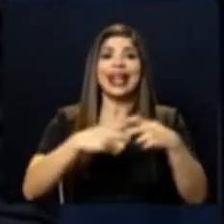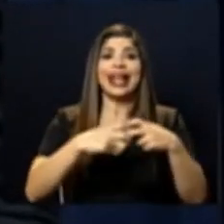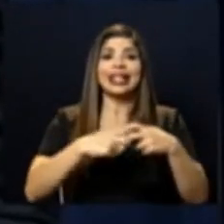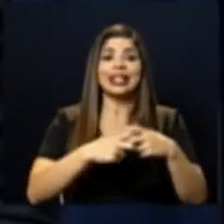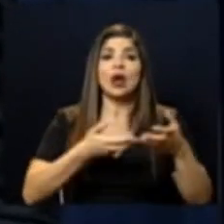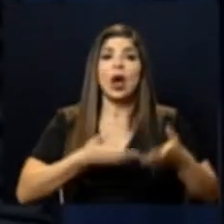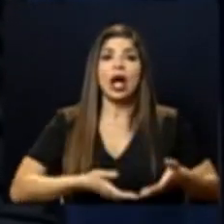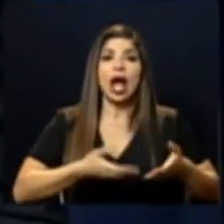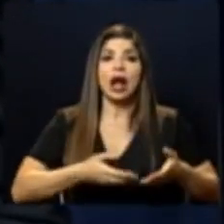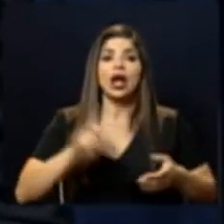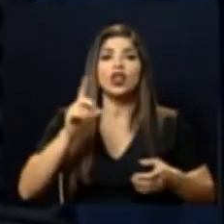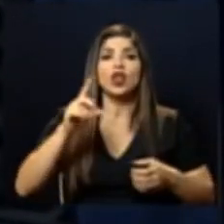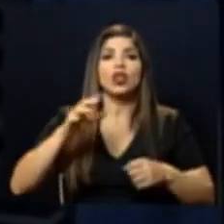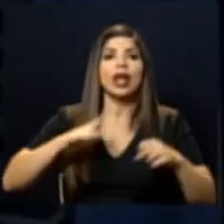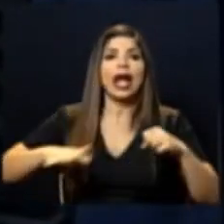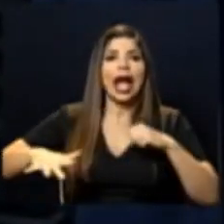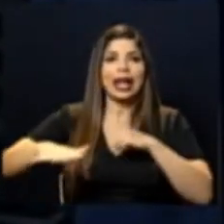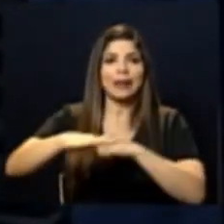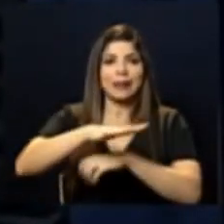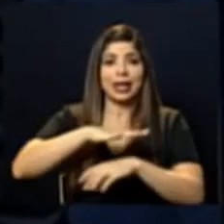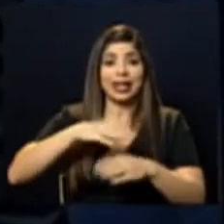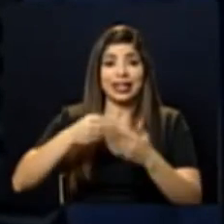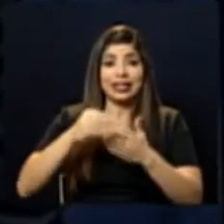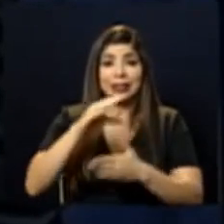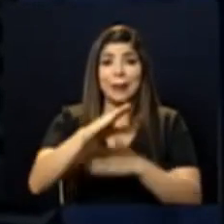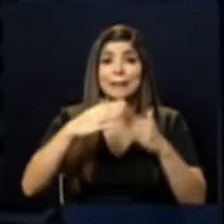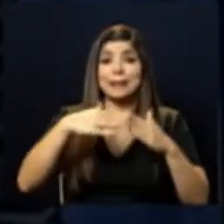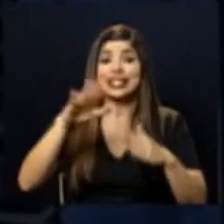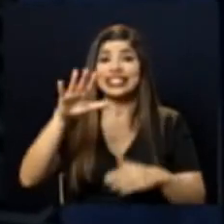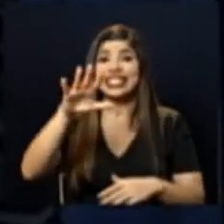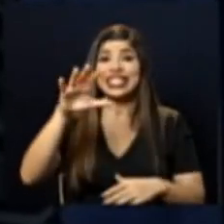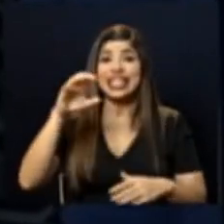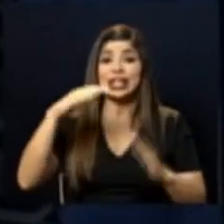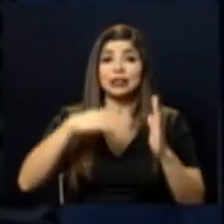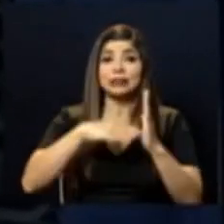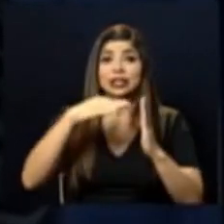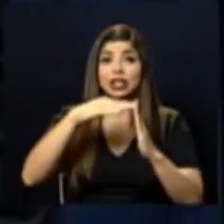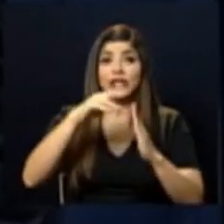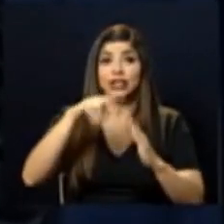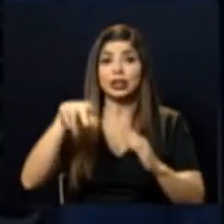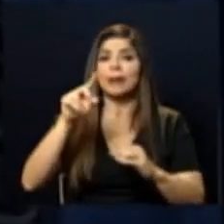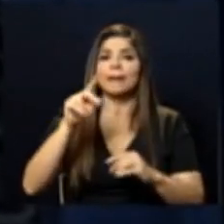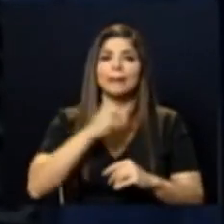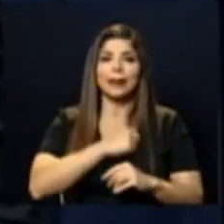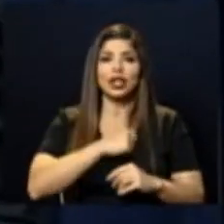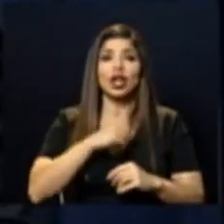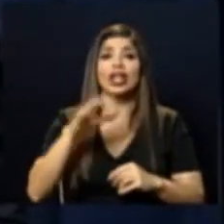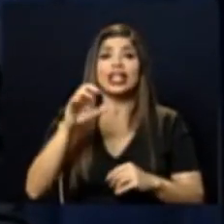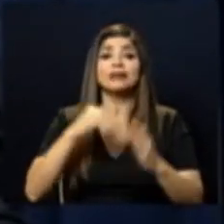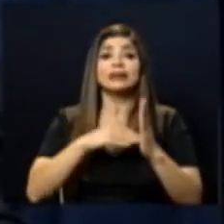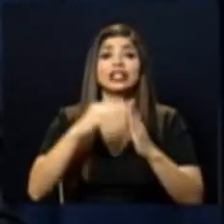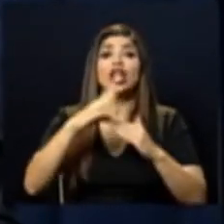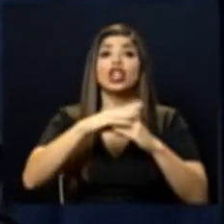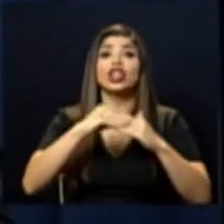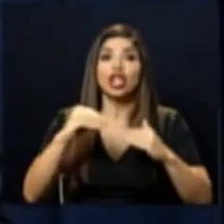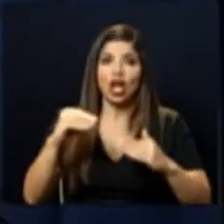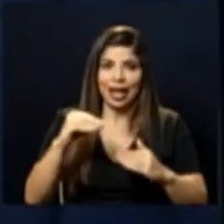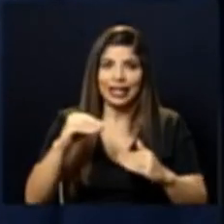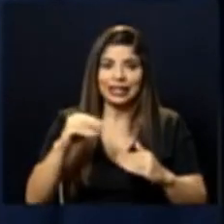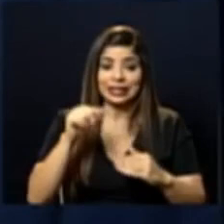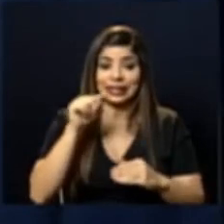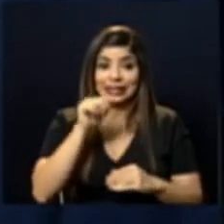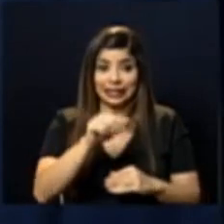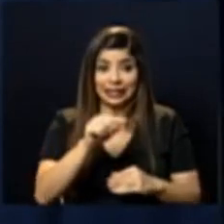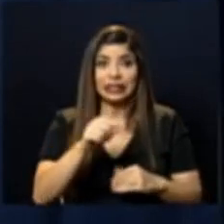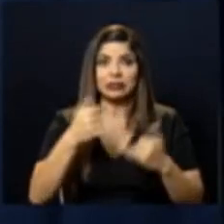el Caribe, una inversión de más de 500 millones de colones, perdón, de dólares, para lo cual